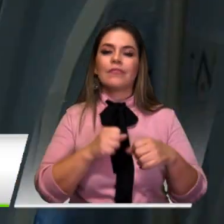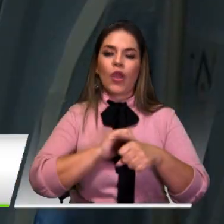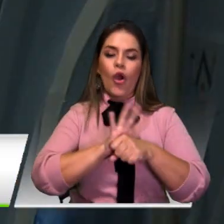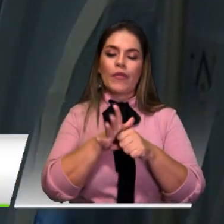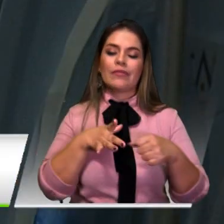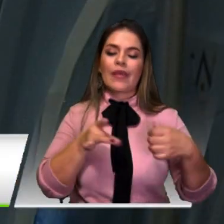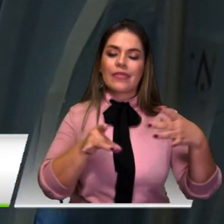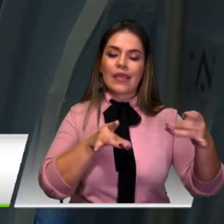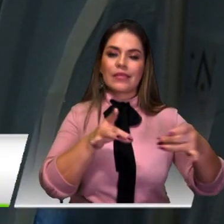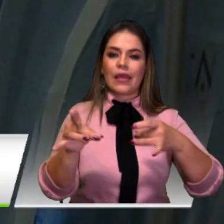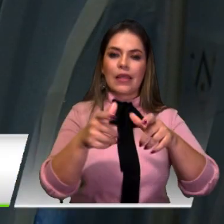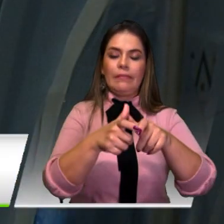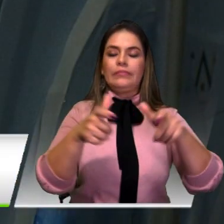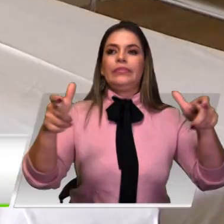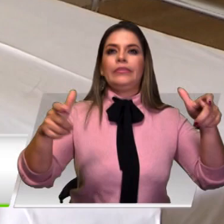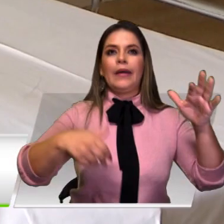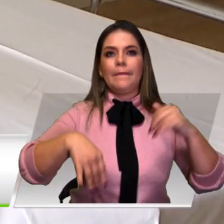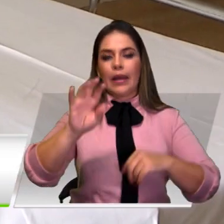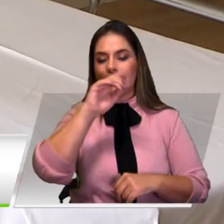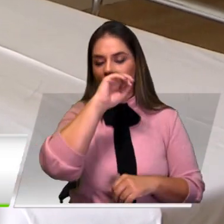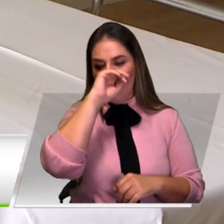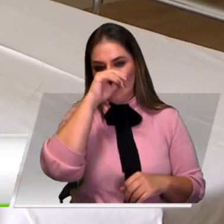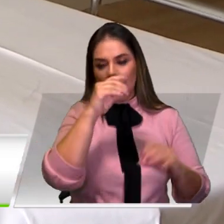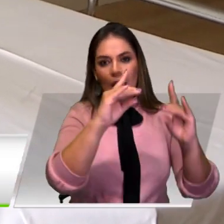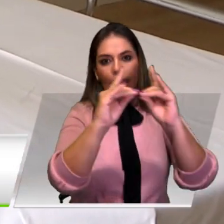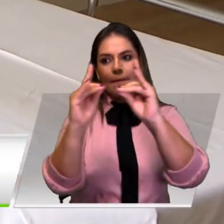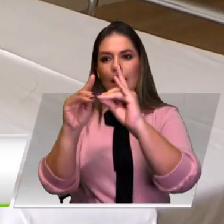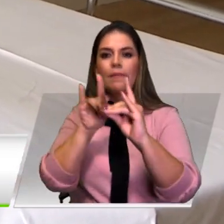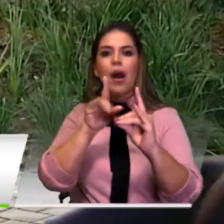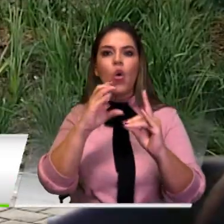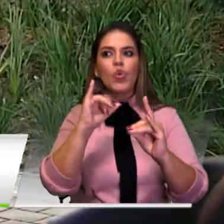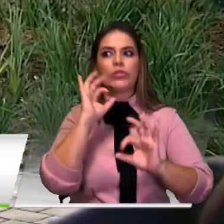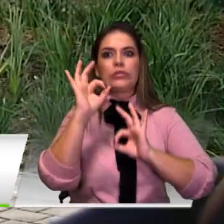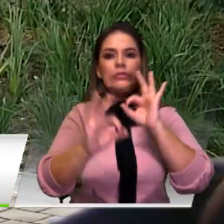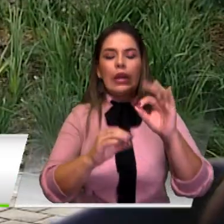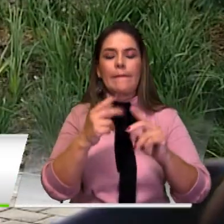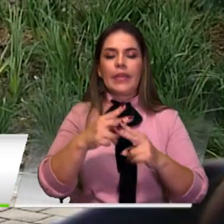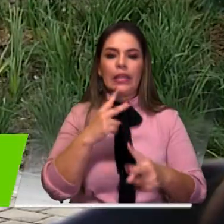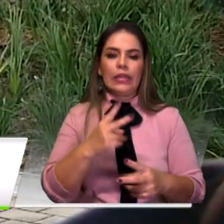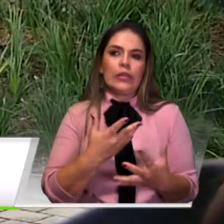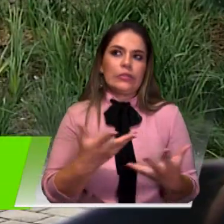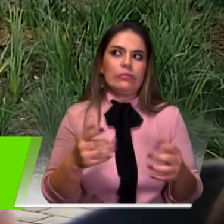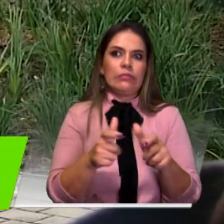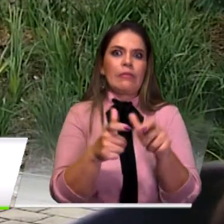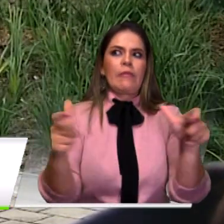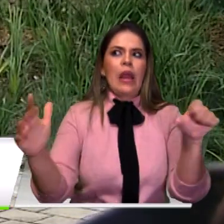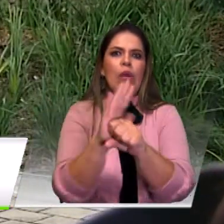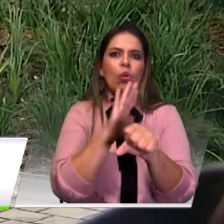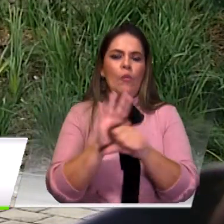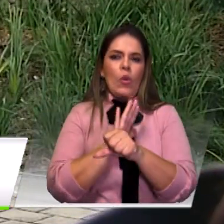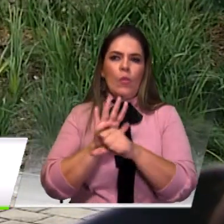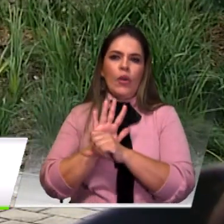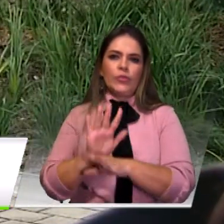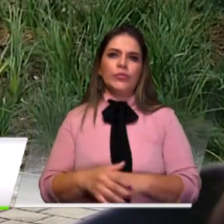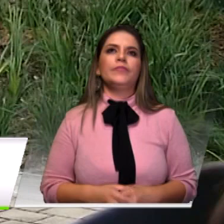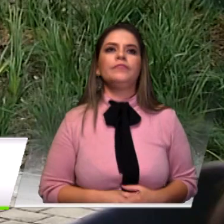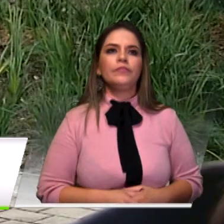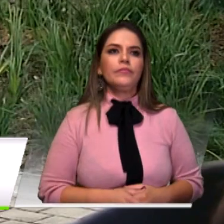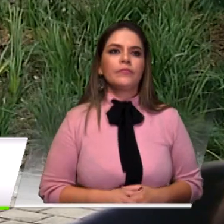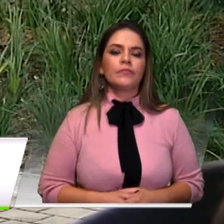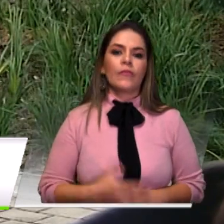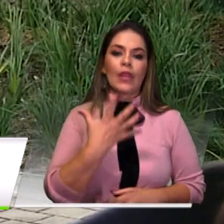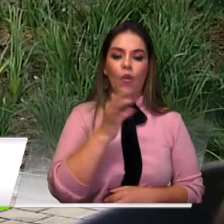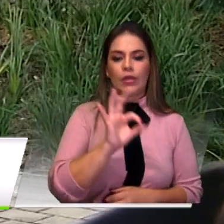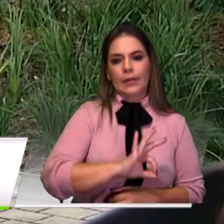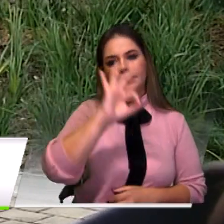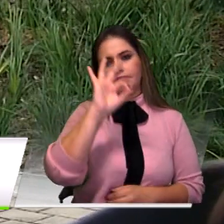ende crecer el porcentaje de personas en las camas de UCI. 50% es que si medimos la población general, probablemente por encima